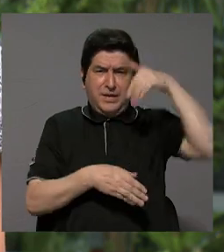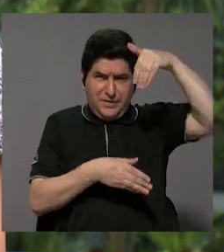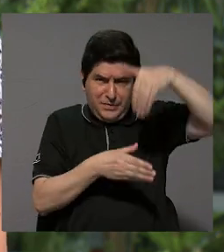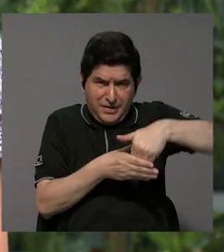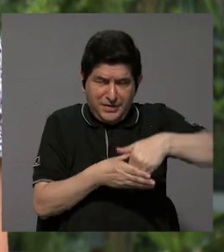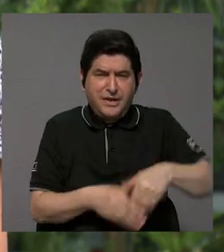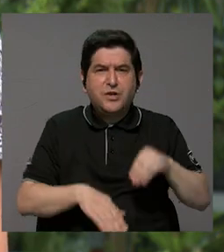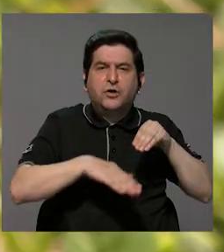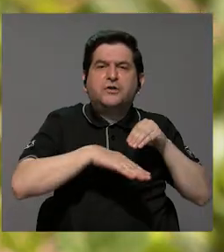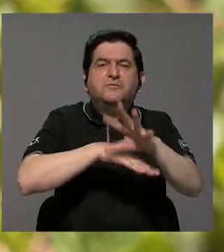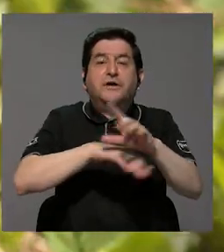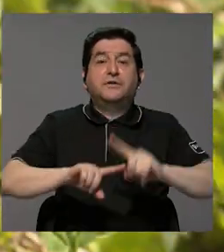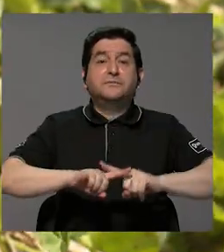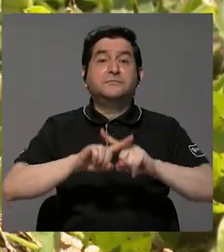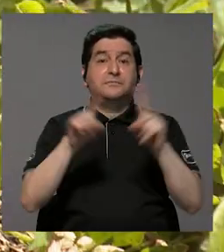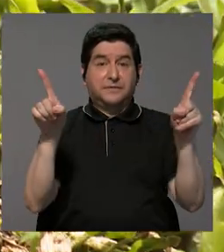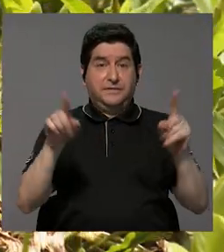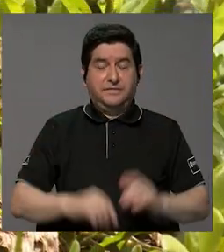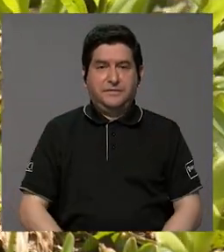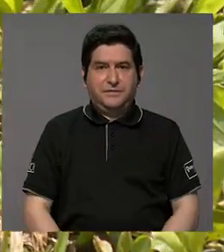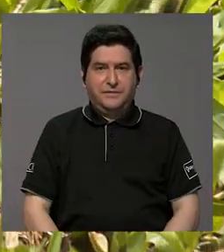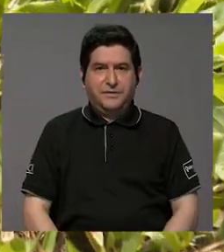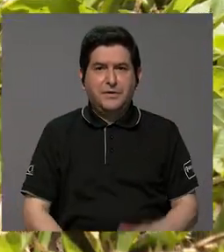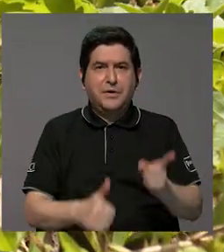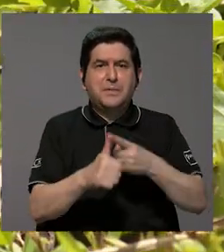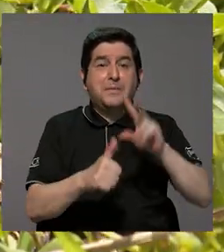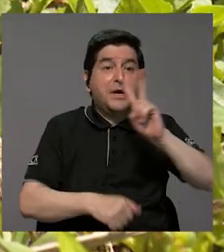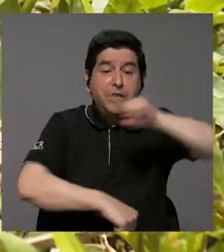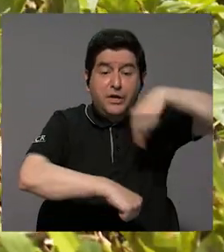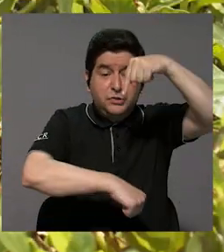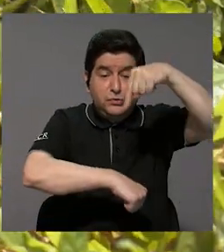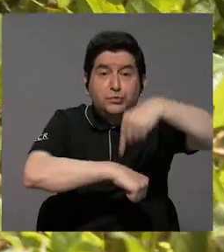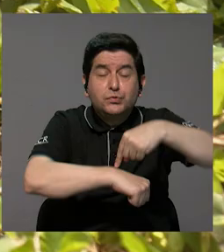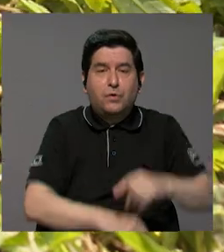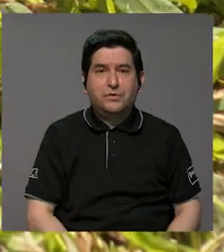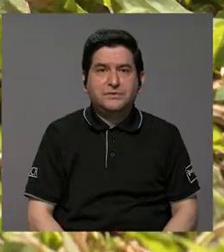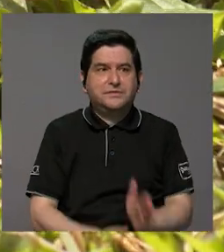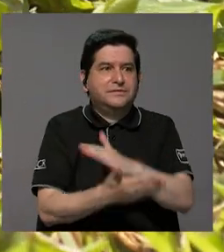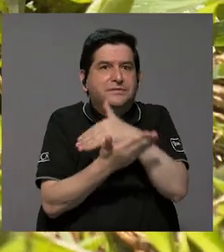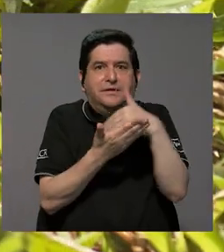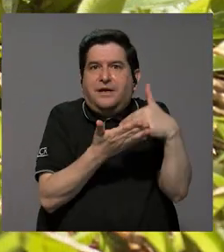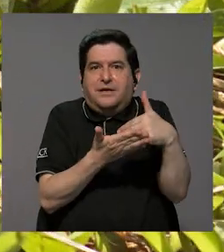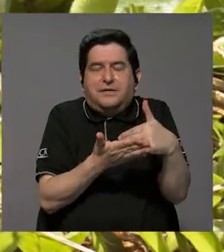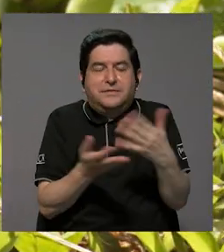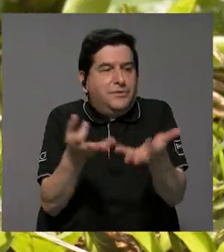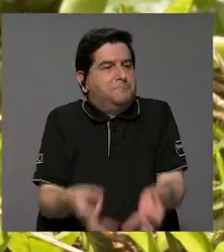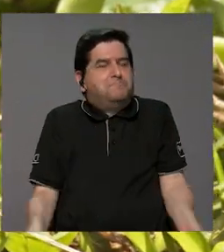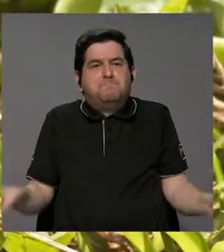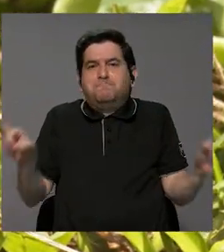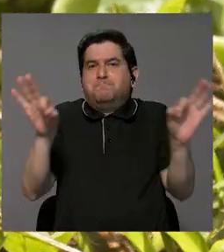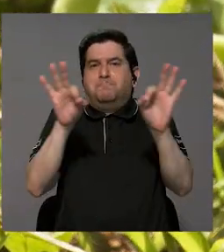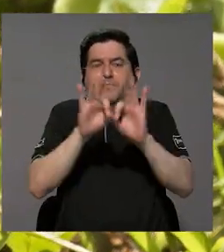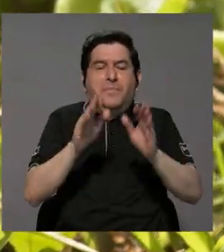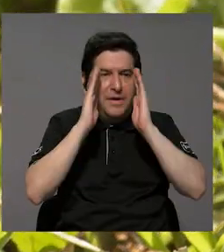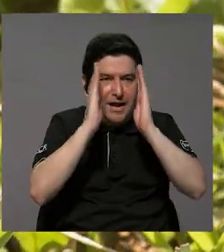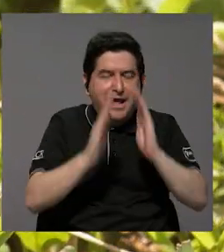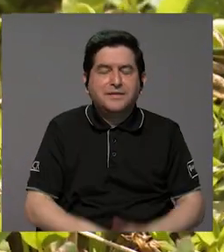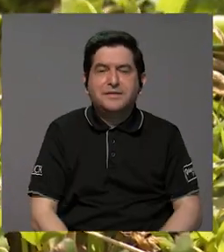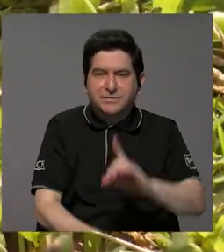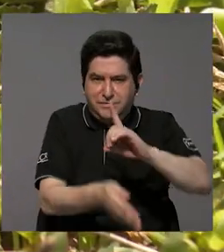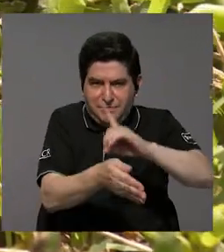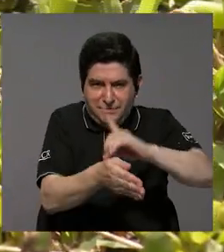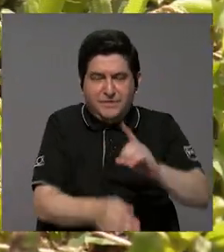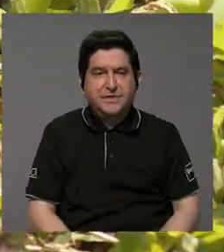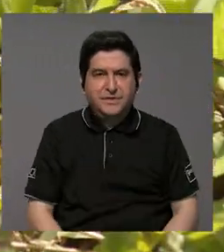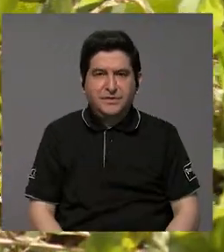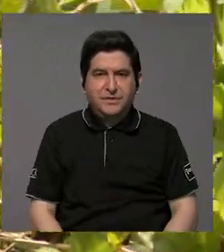entra va a empezar a hacer efecto, pero digamos que las primeras 2 horas van a ser algo súper importante para el abordaje clínico.